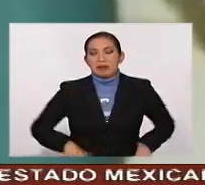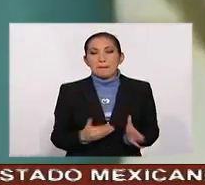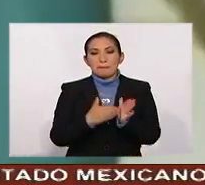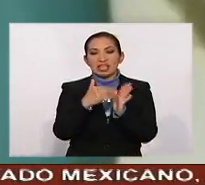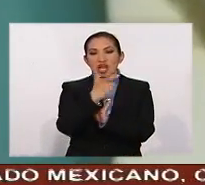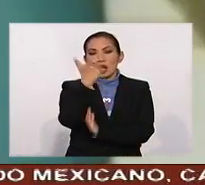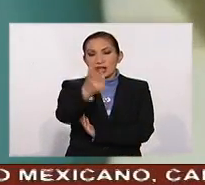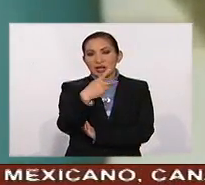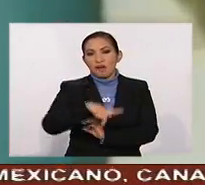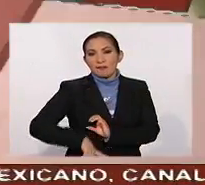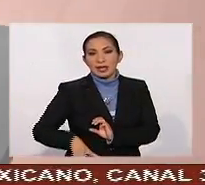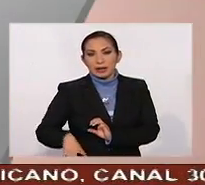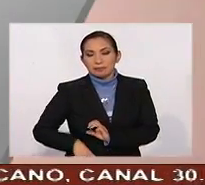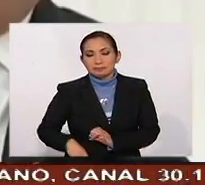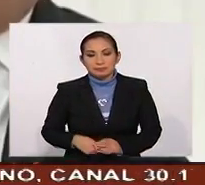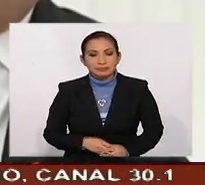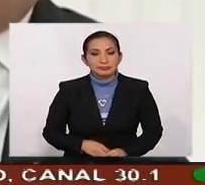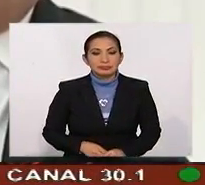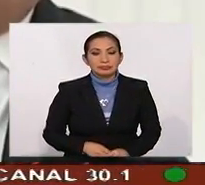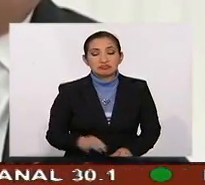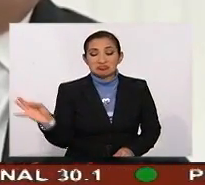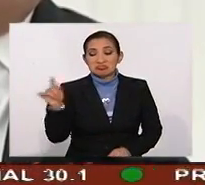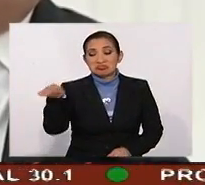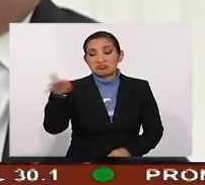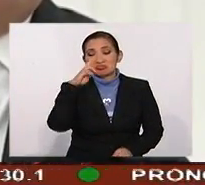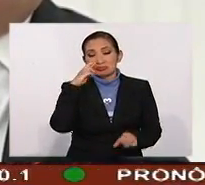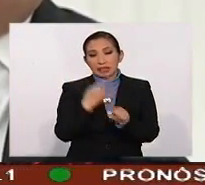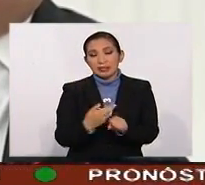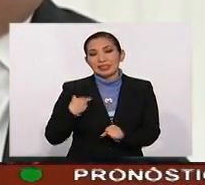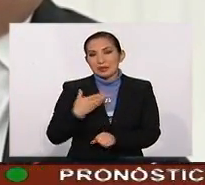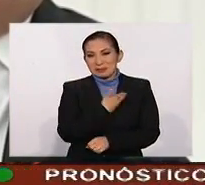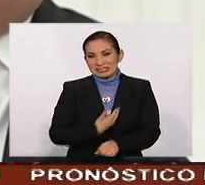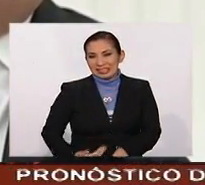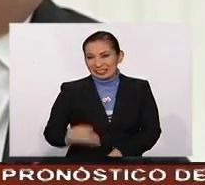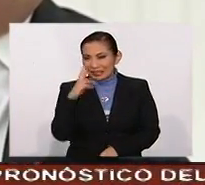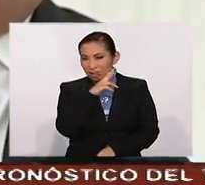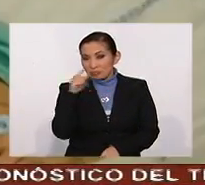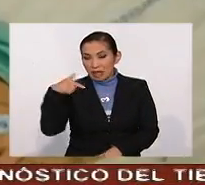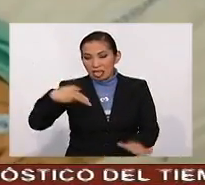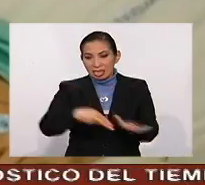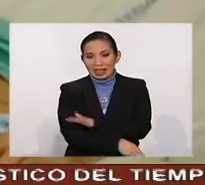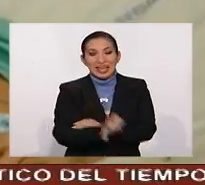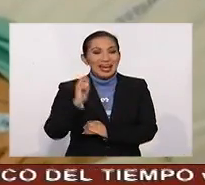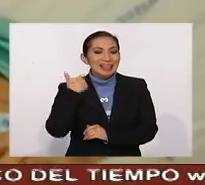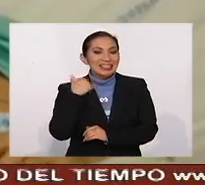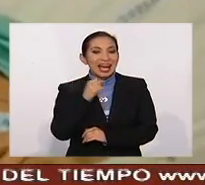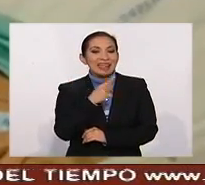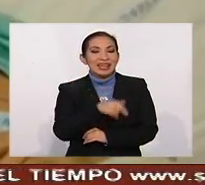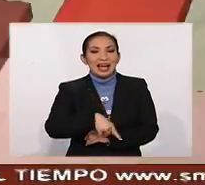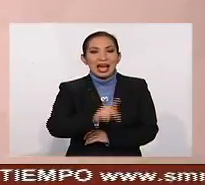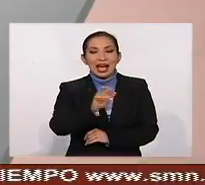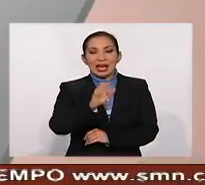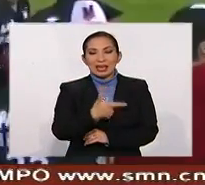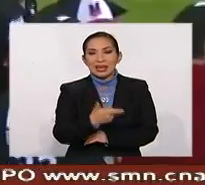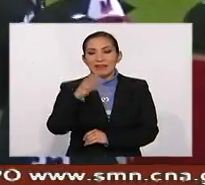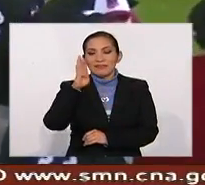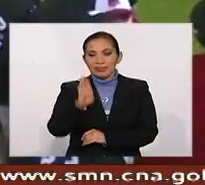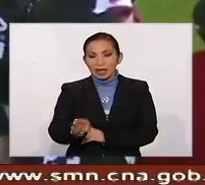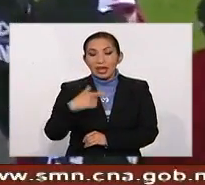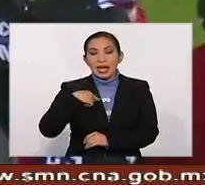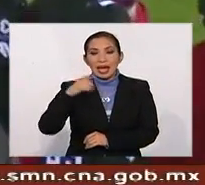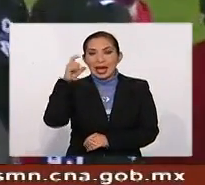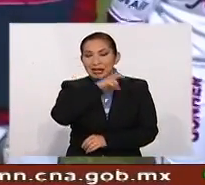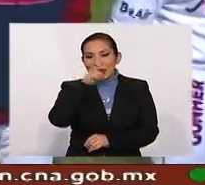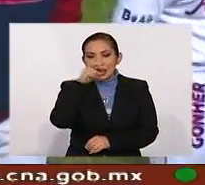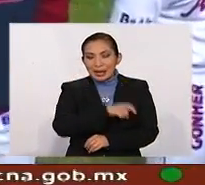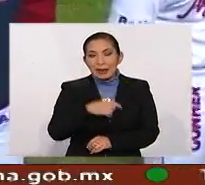de fondos públicos. Probable responsabilidad de Vladimir Putin de asesinar a exagente de la KGB. Águilas